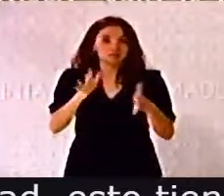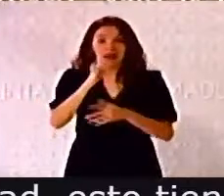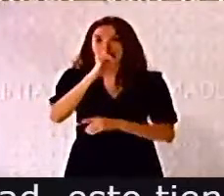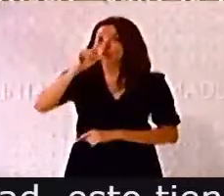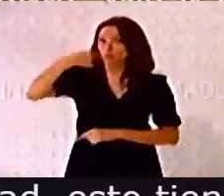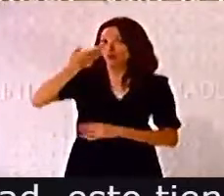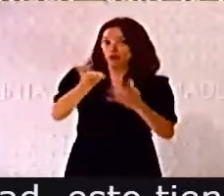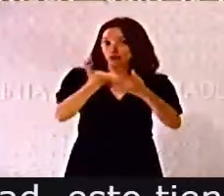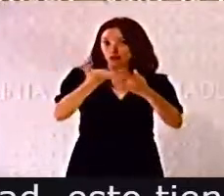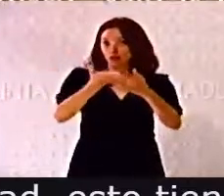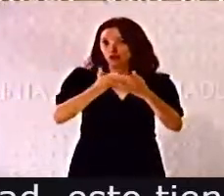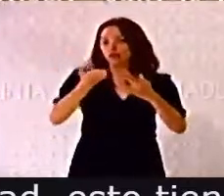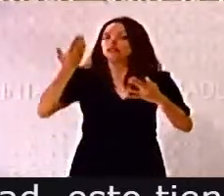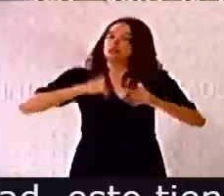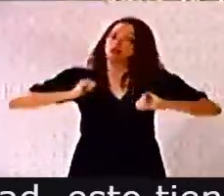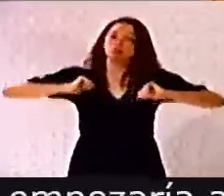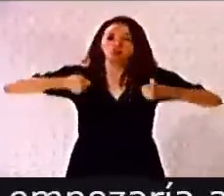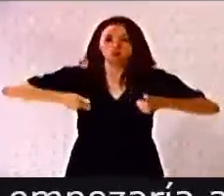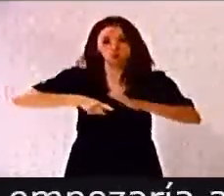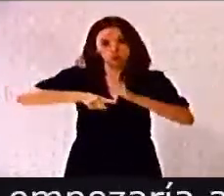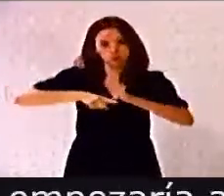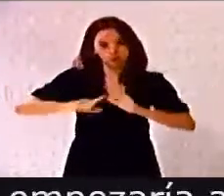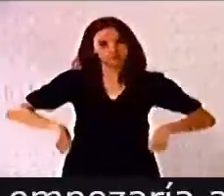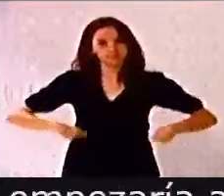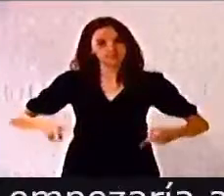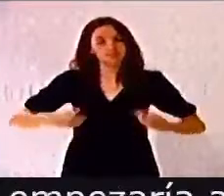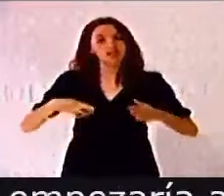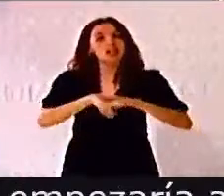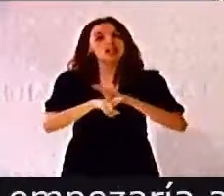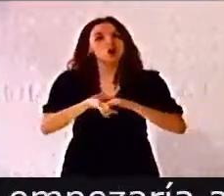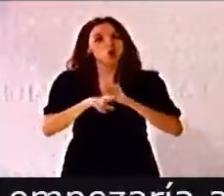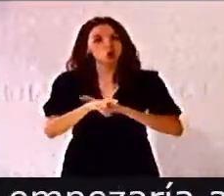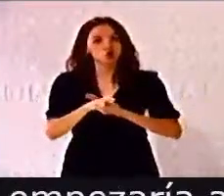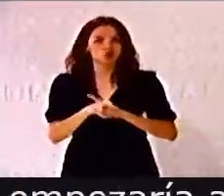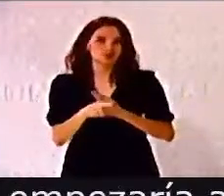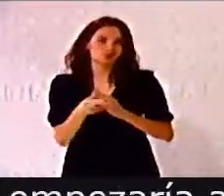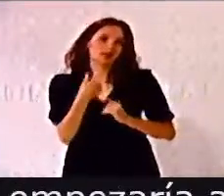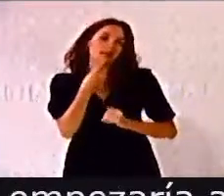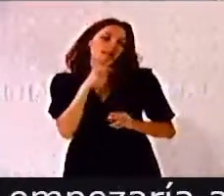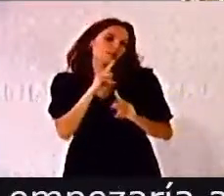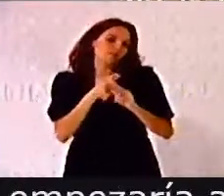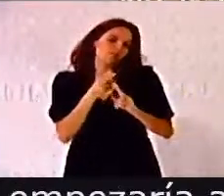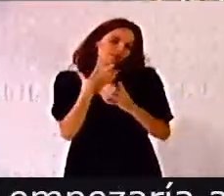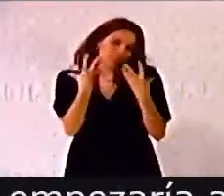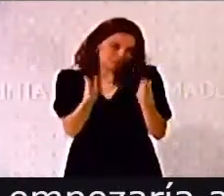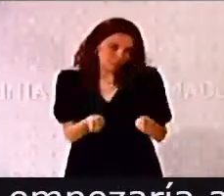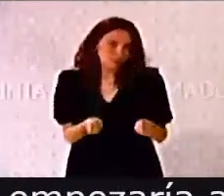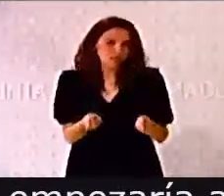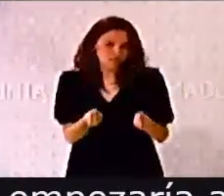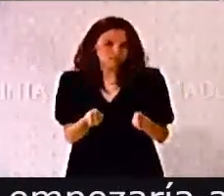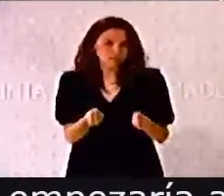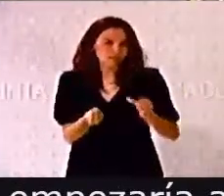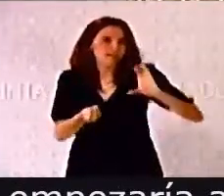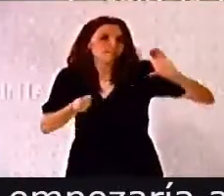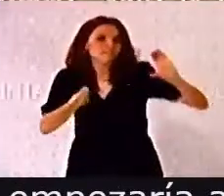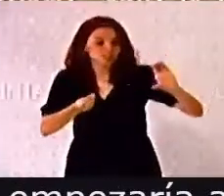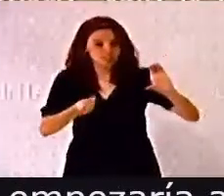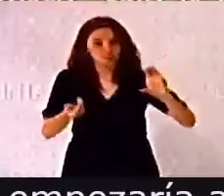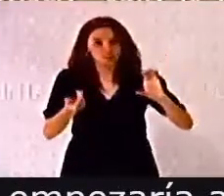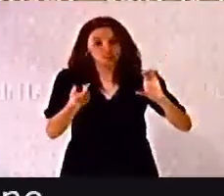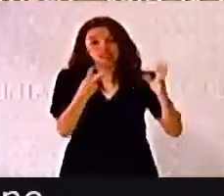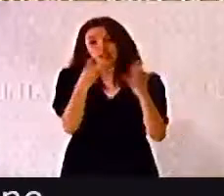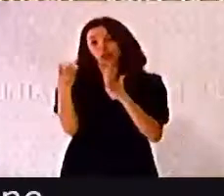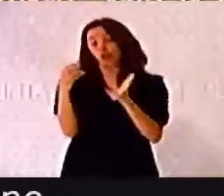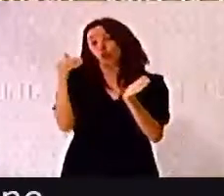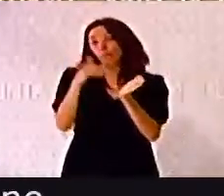ejecutar los recursos procedentes del fondo grande, por llamarle, y que nos entendamos, del fondo de los